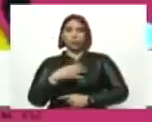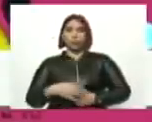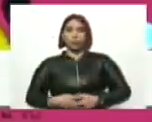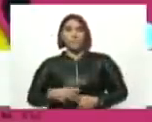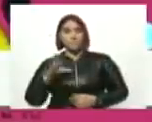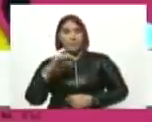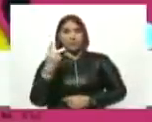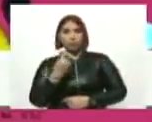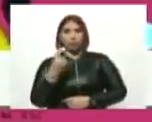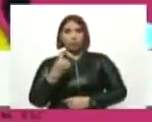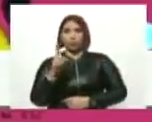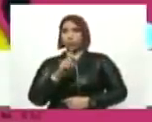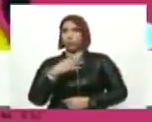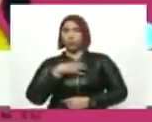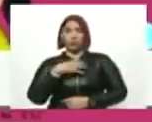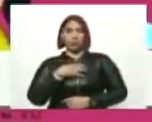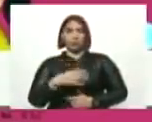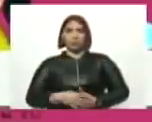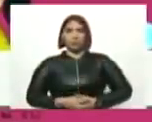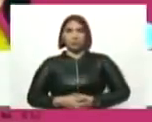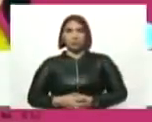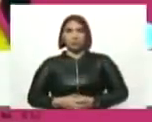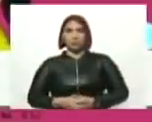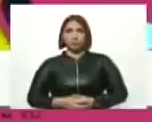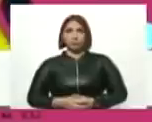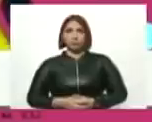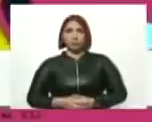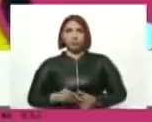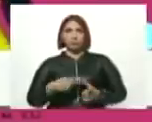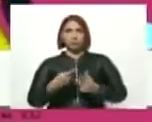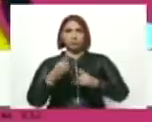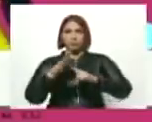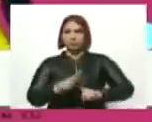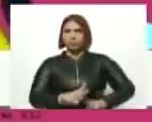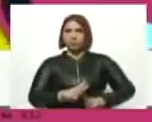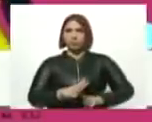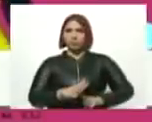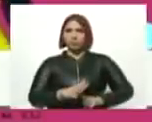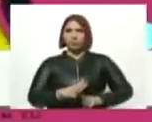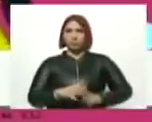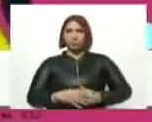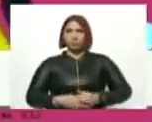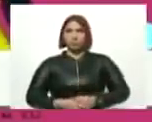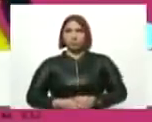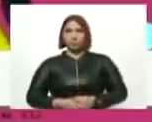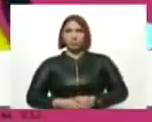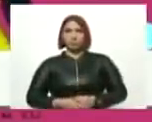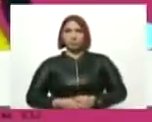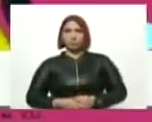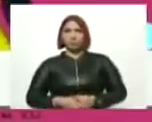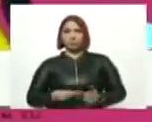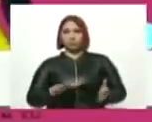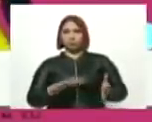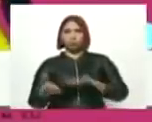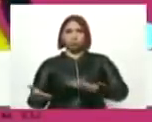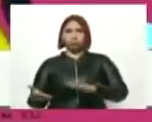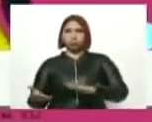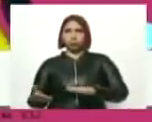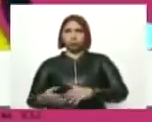país solo puede, no puede. Está condenado a ser sepultado.